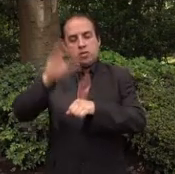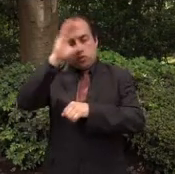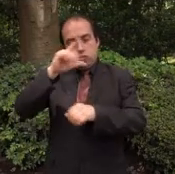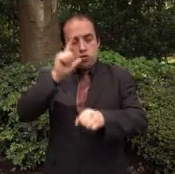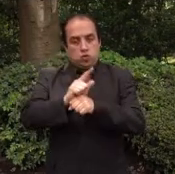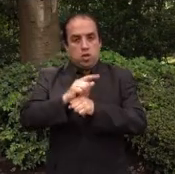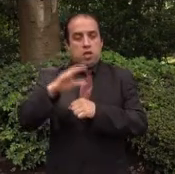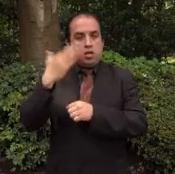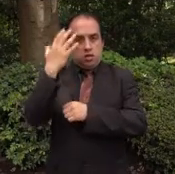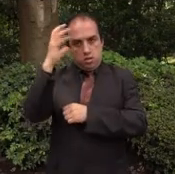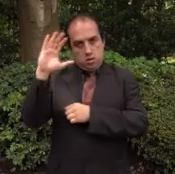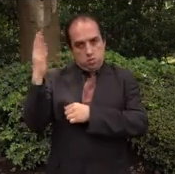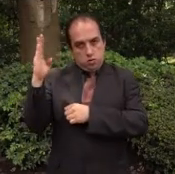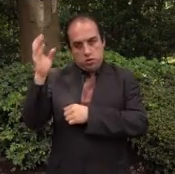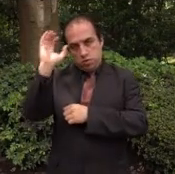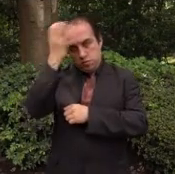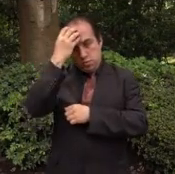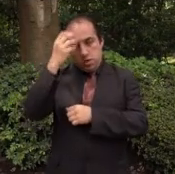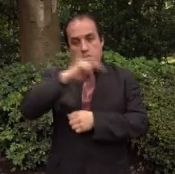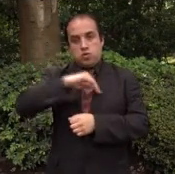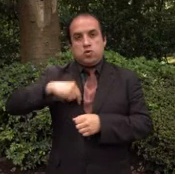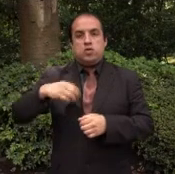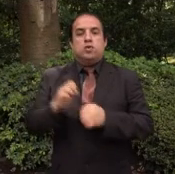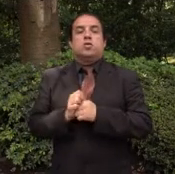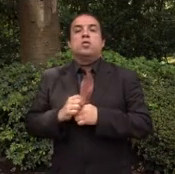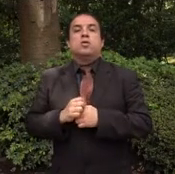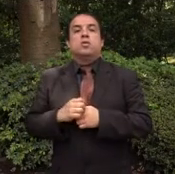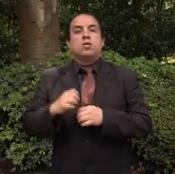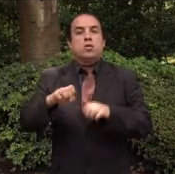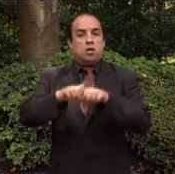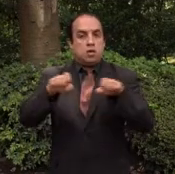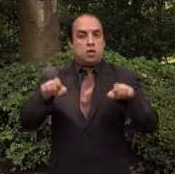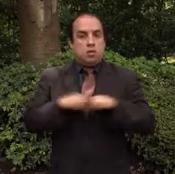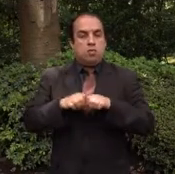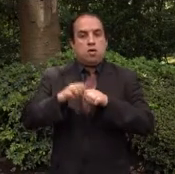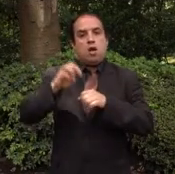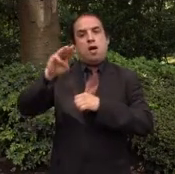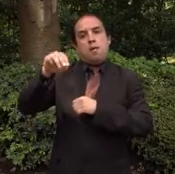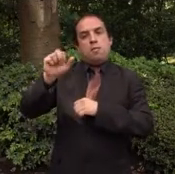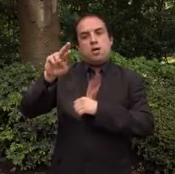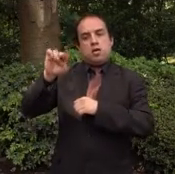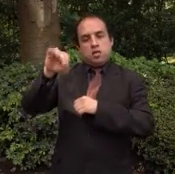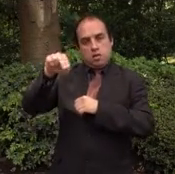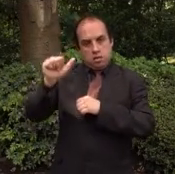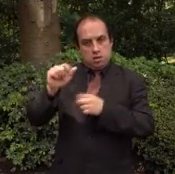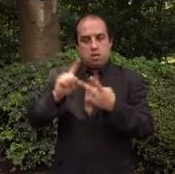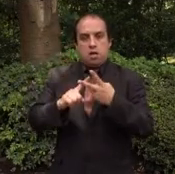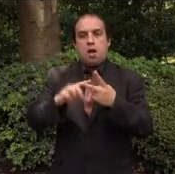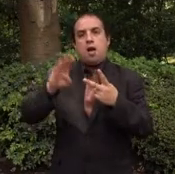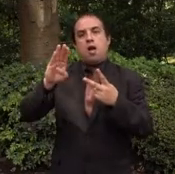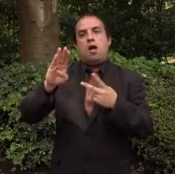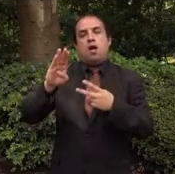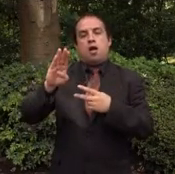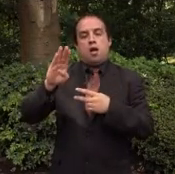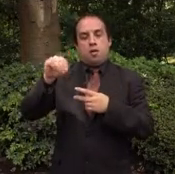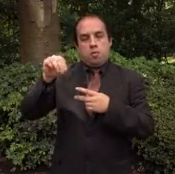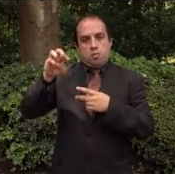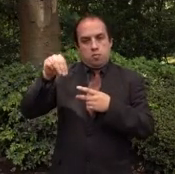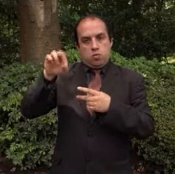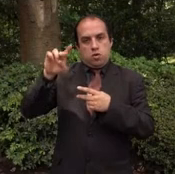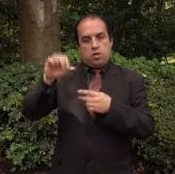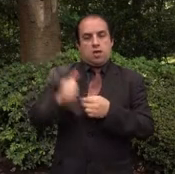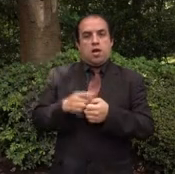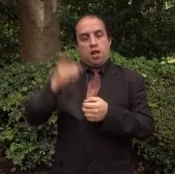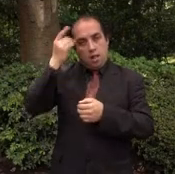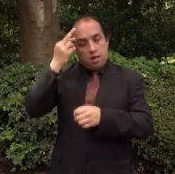equipo, pues obviamente a Marina, la Secretaría de Medio Ambiente y todo el equipo, a Mónica, que es la directora del bosque, a la Secretaría de Obras,